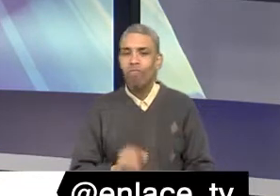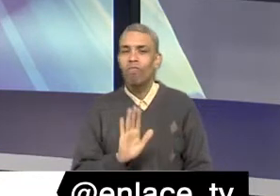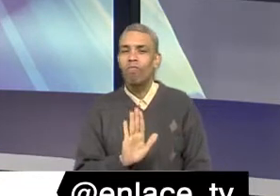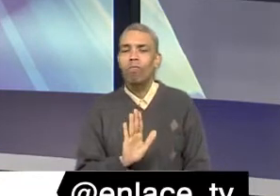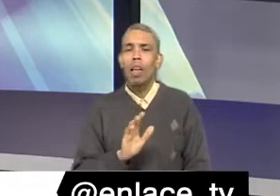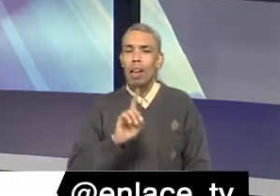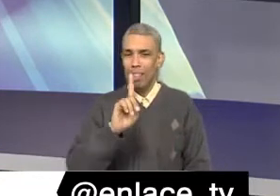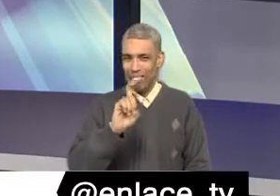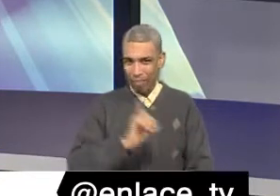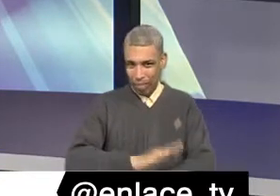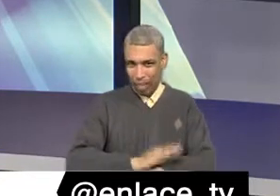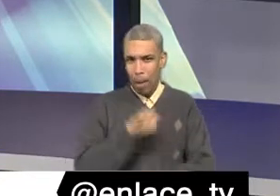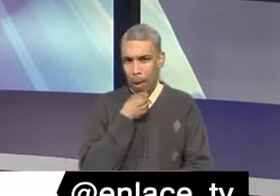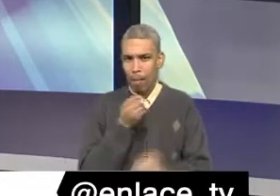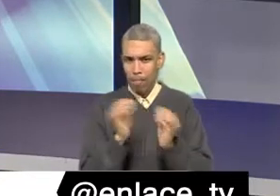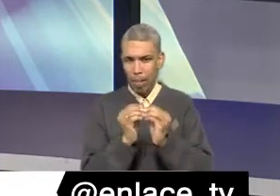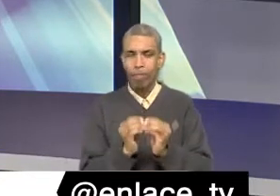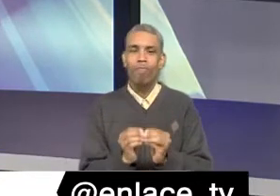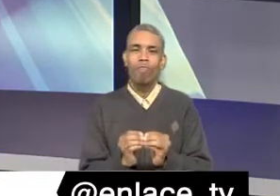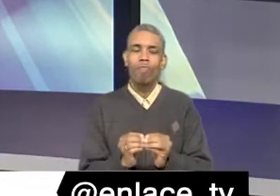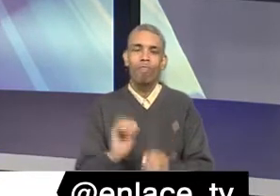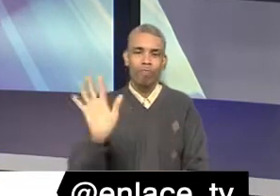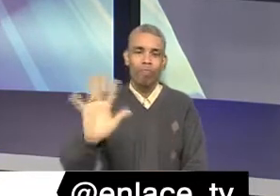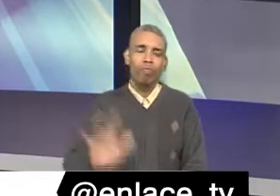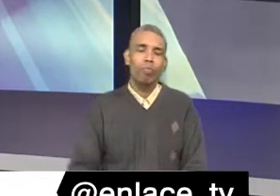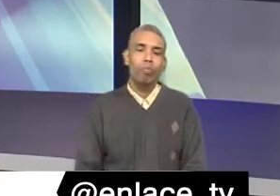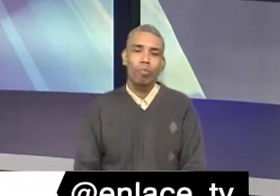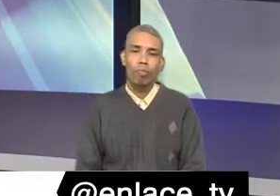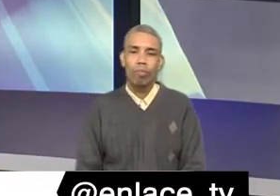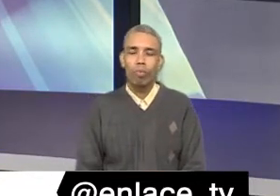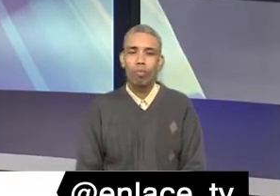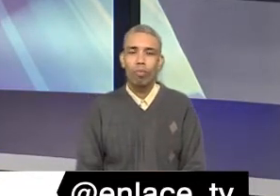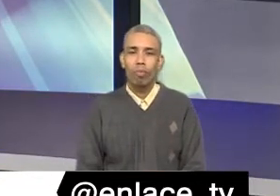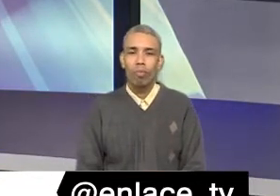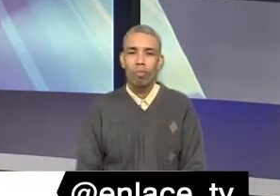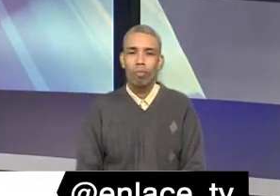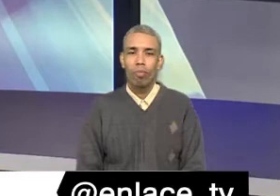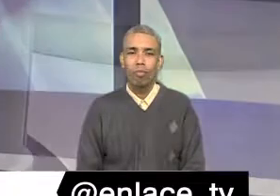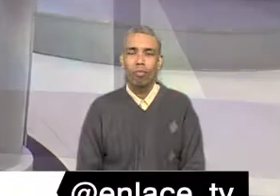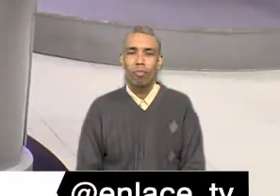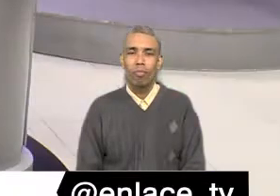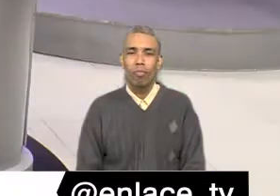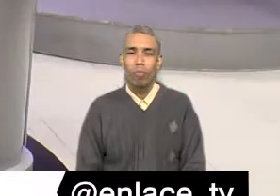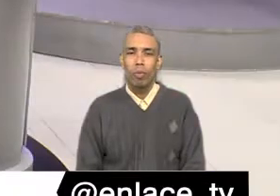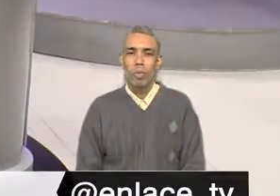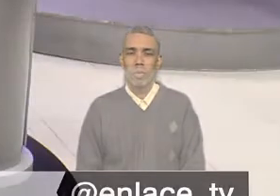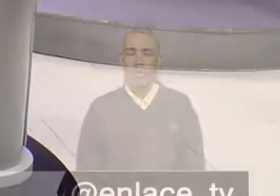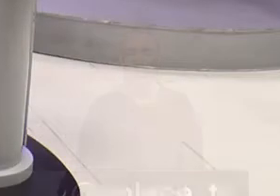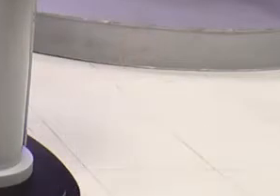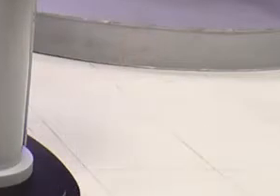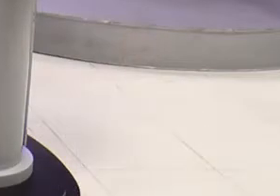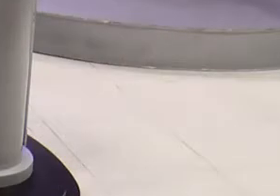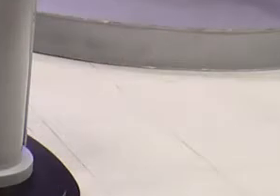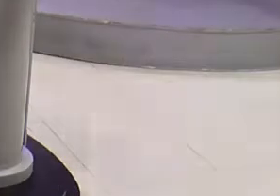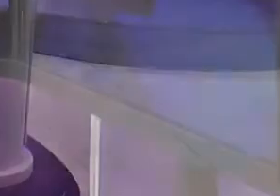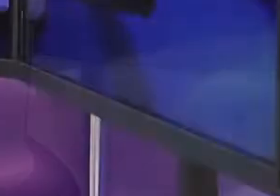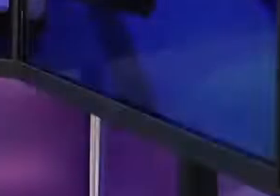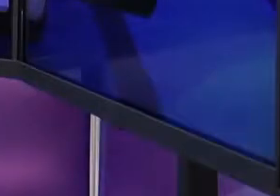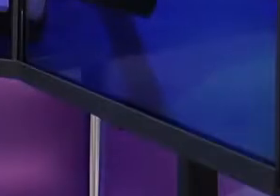a las 6 de la tarde con más de Barranca Bermeja y la región. Que tengan todos ustedes una feliz tarde.